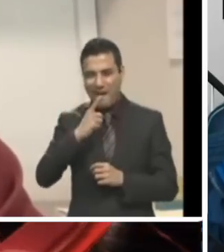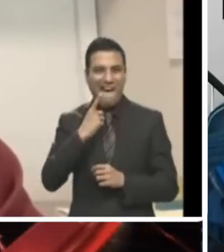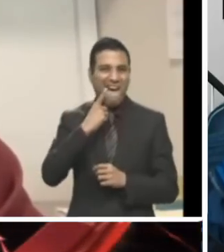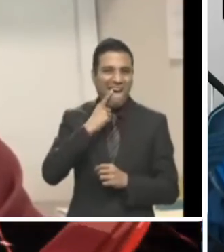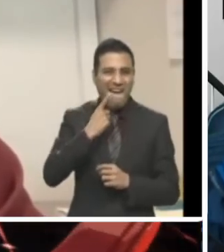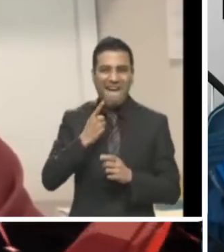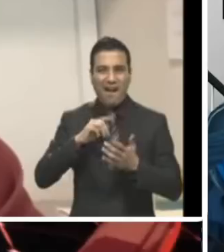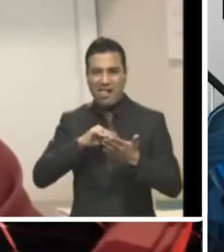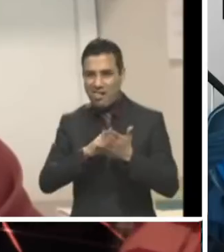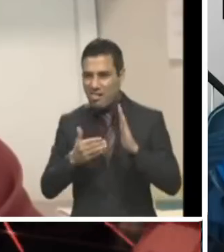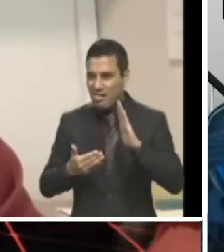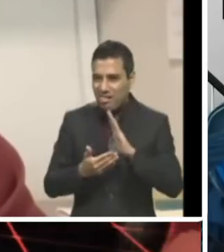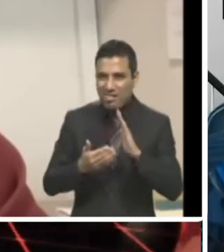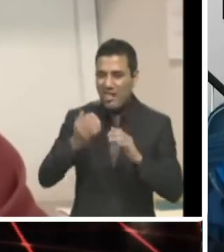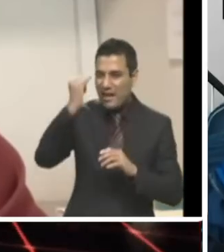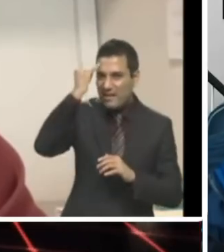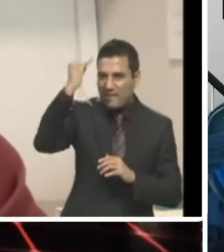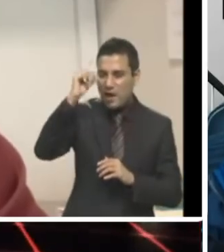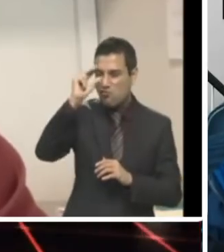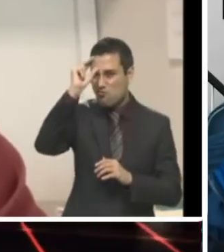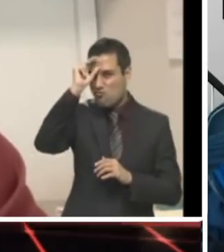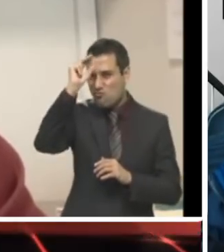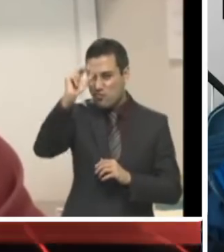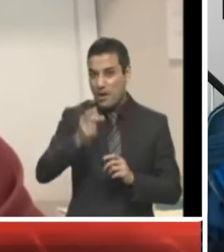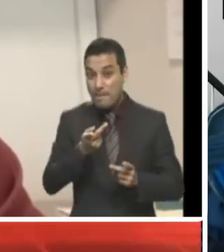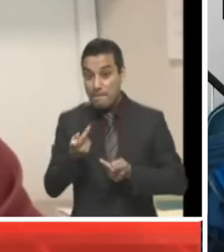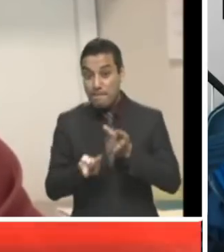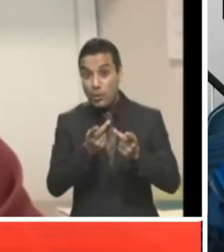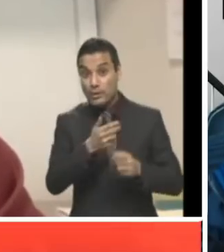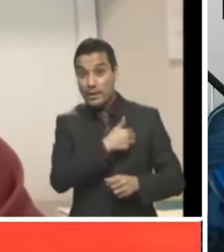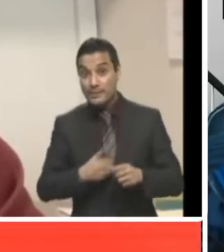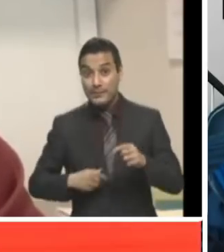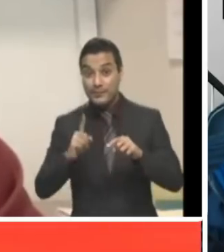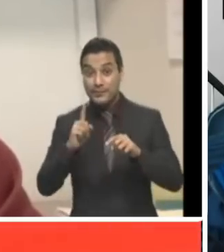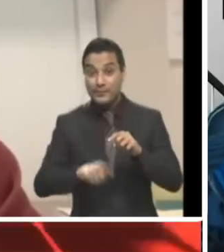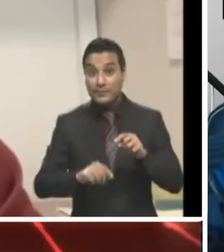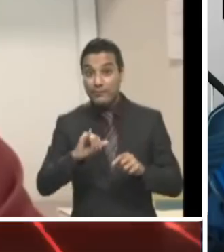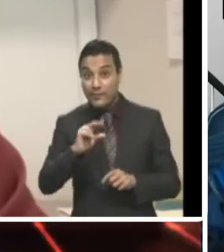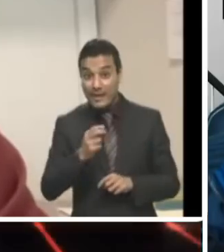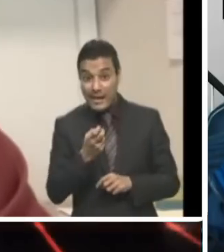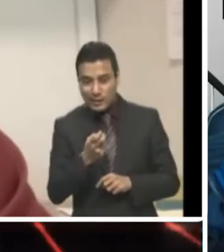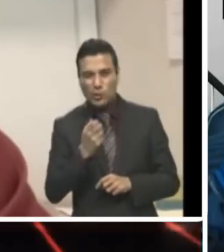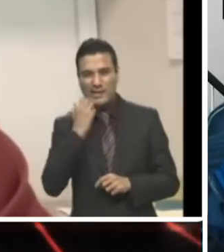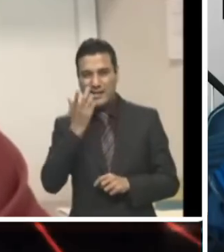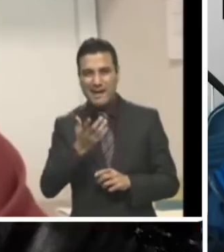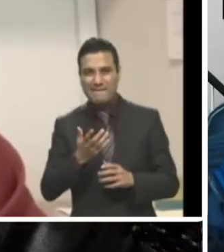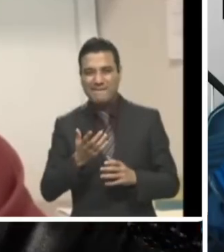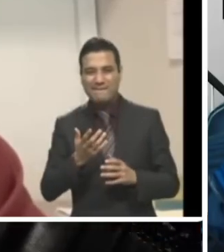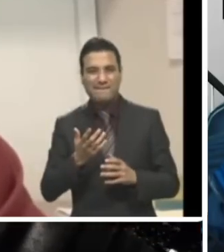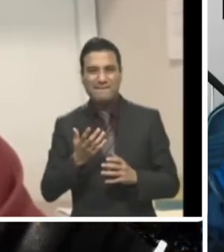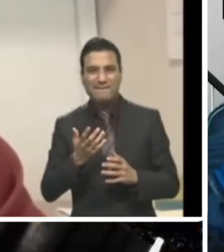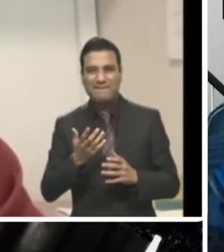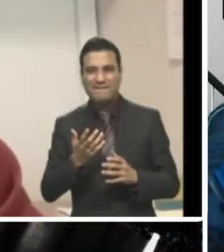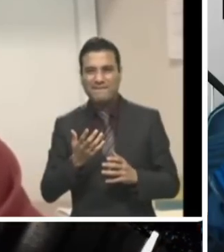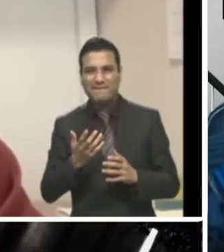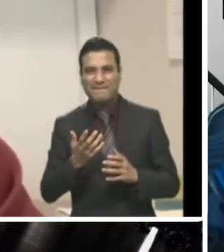consejo general para impedir que se llevara a cabo el histórico proceso de revocación de mandato podría ser yo